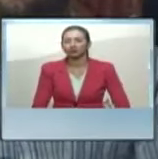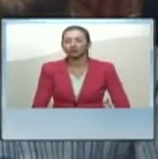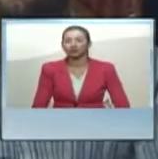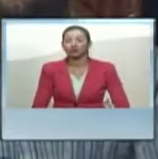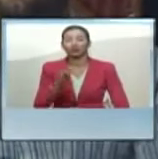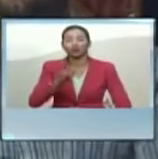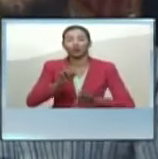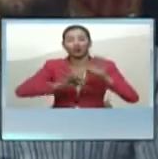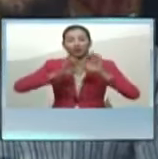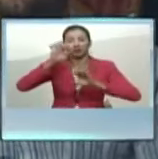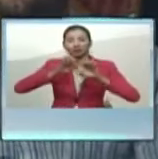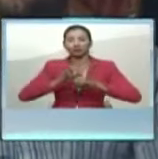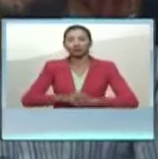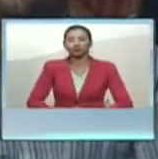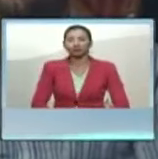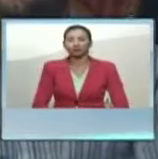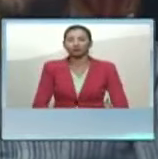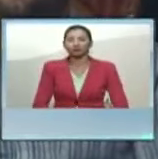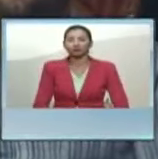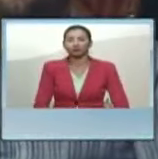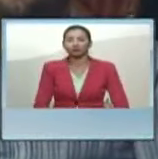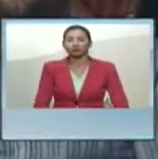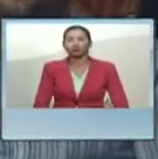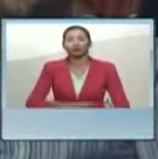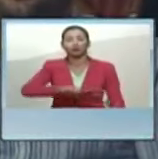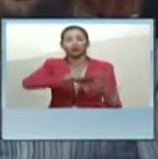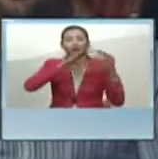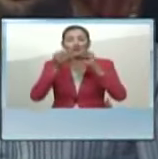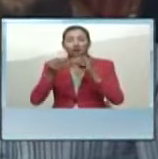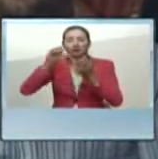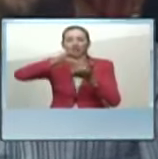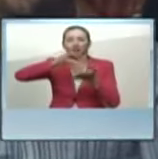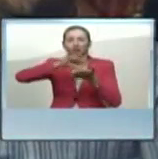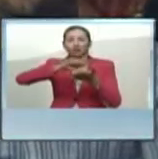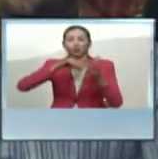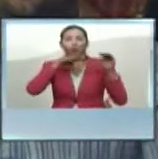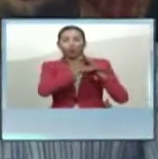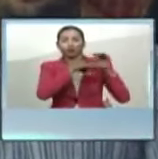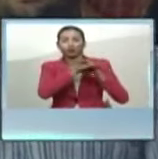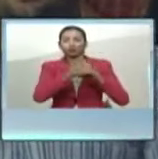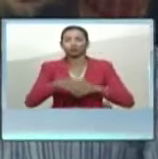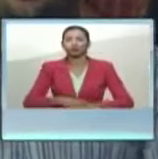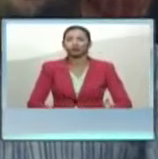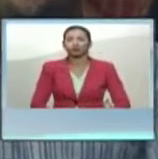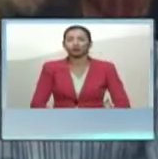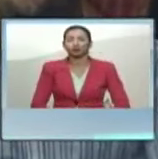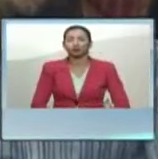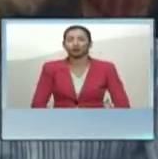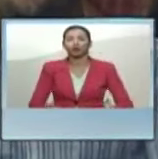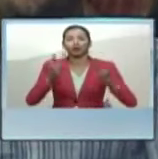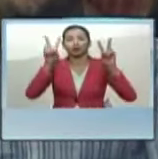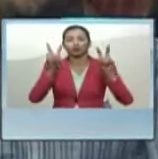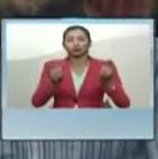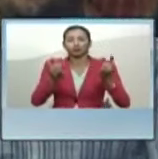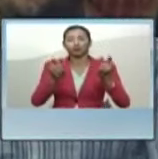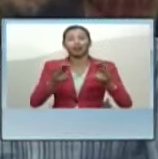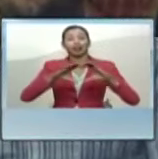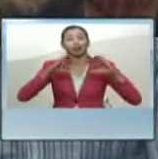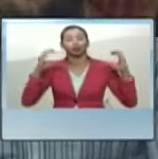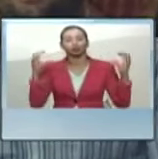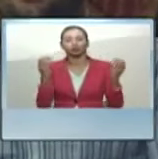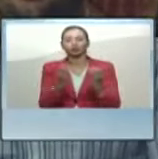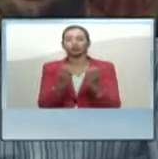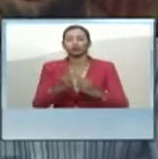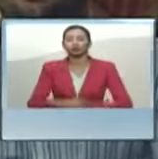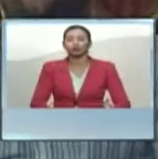revisión y tendríamos que adecuar nuestros centros de acopio para el tema atún. También es importante el tema